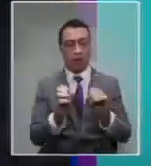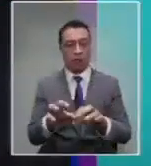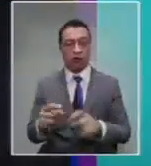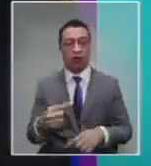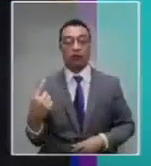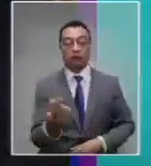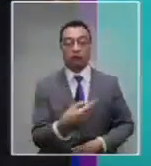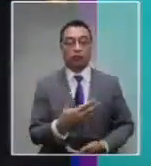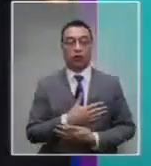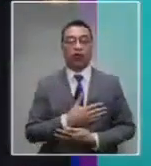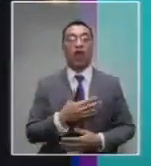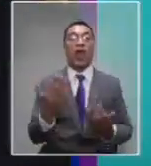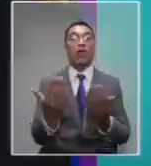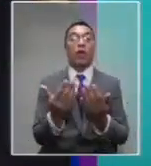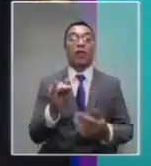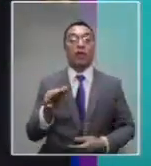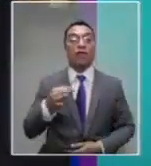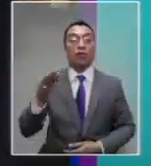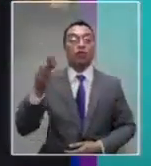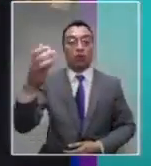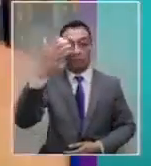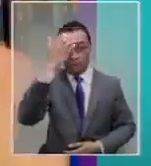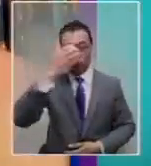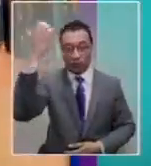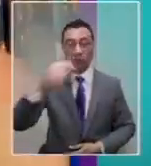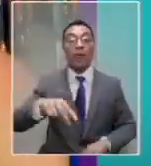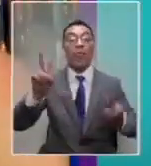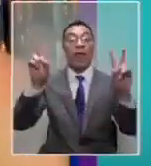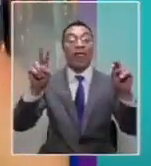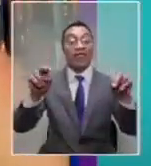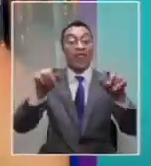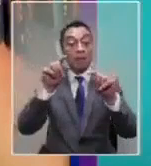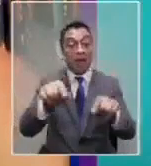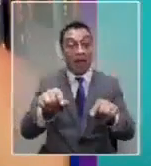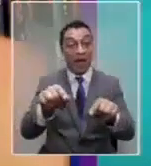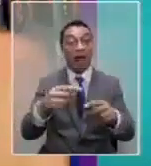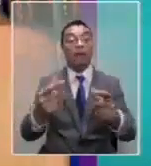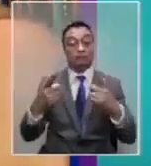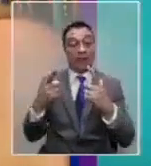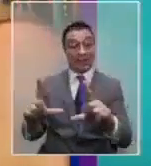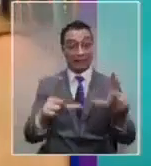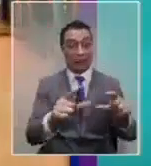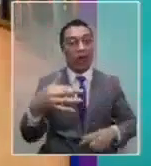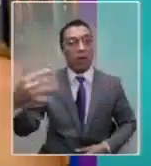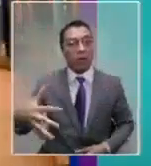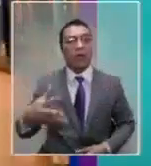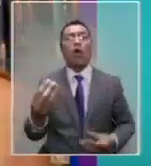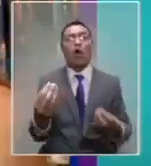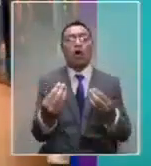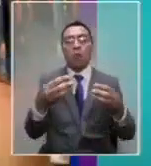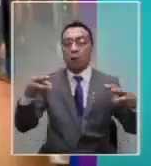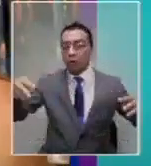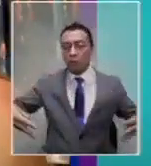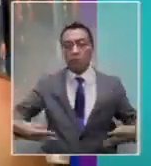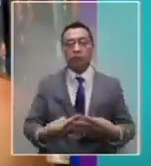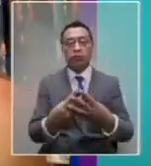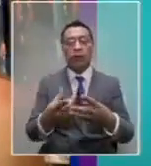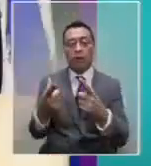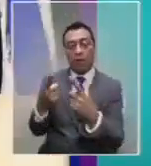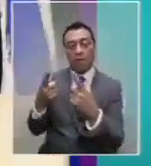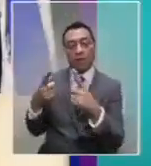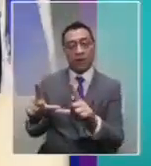de nuestros estudiantes y los futuros profesionales. Respecto al tema de la acreditación, que me parece muy interesante, ¿cómo se vincula